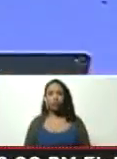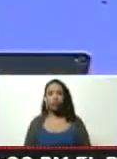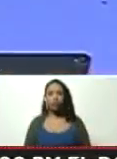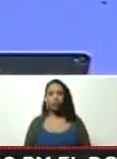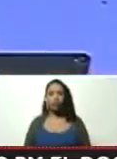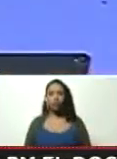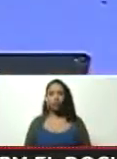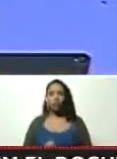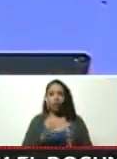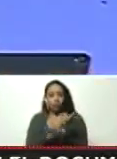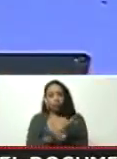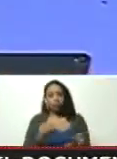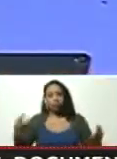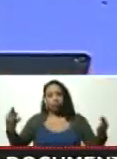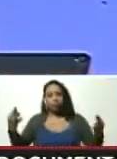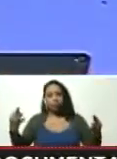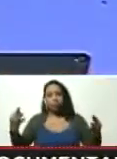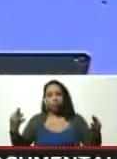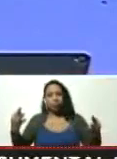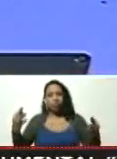La educación Yelitze,